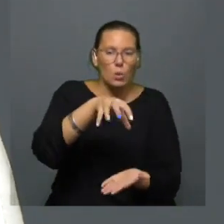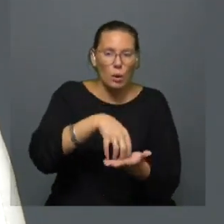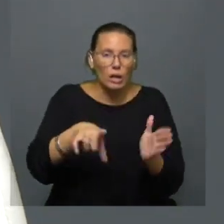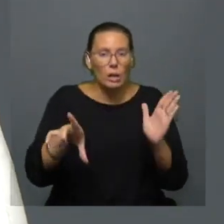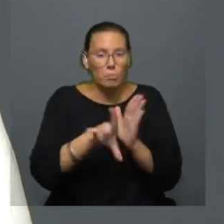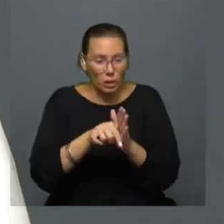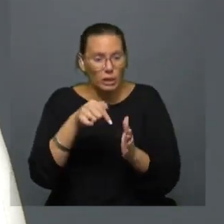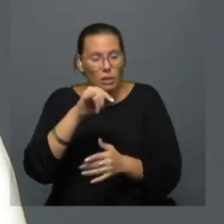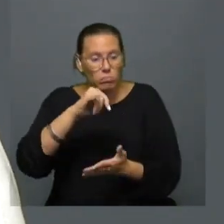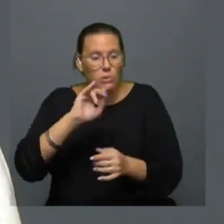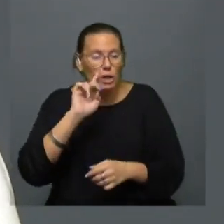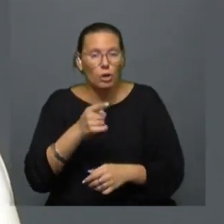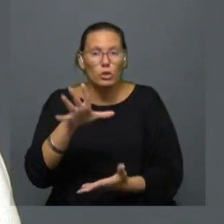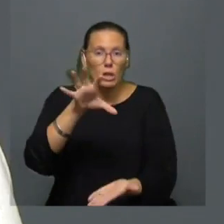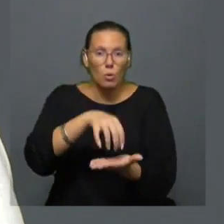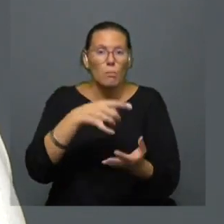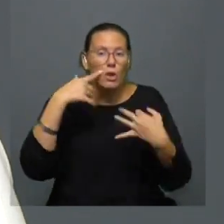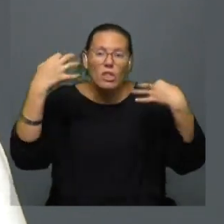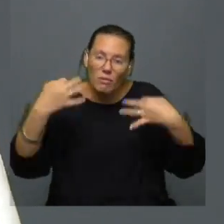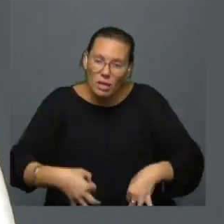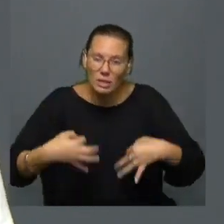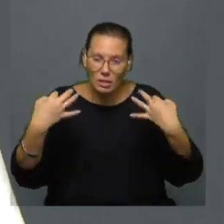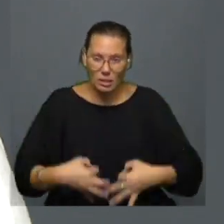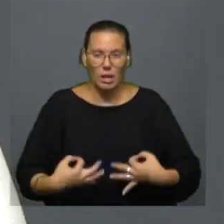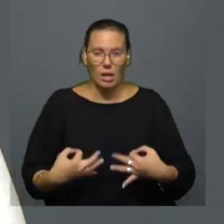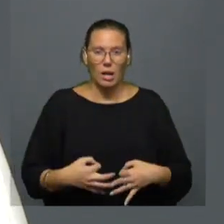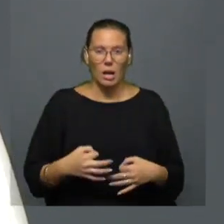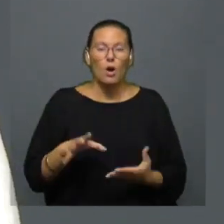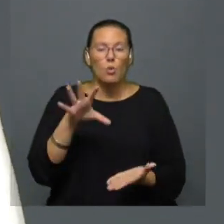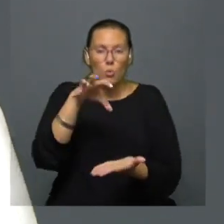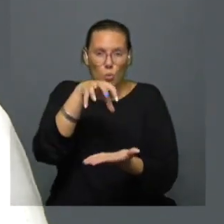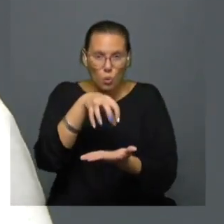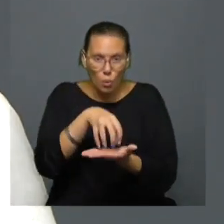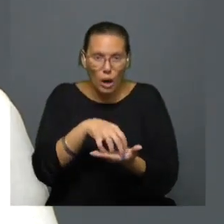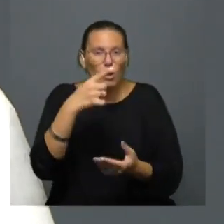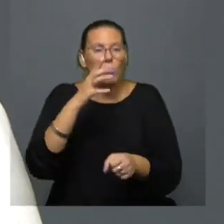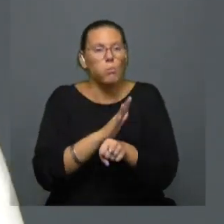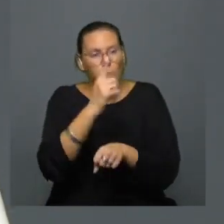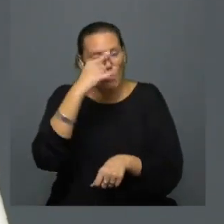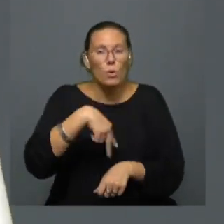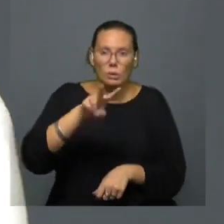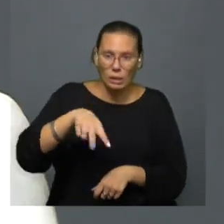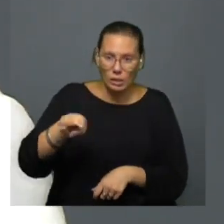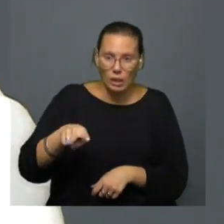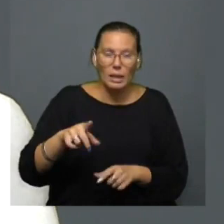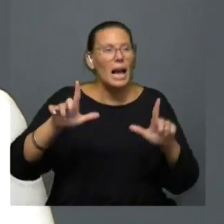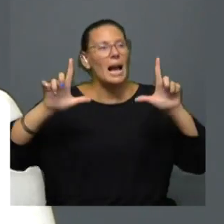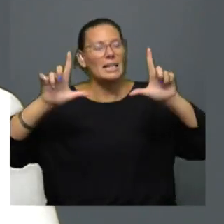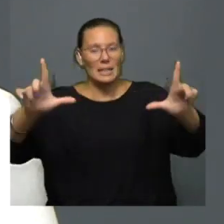es sitio, se convierta realmente en un lugar que tenga una cierta musealización, que tenga un